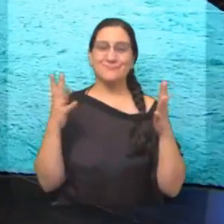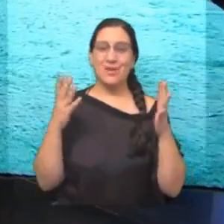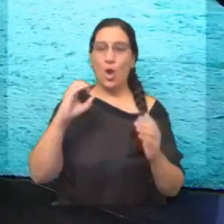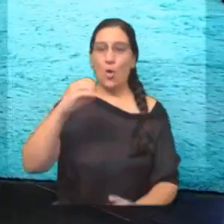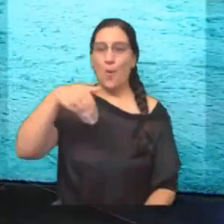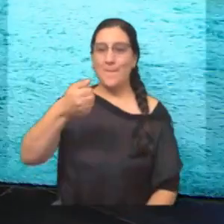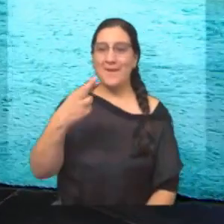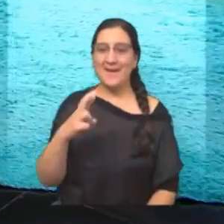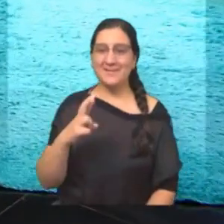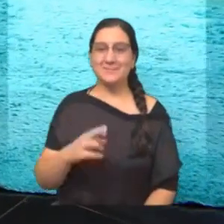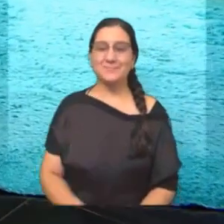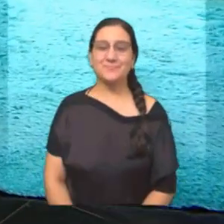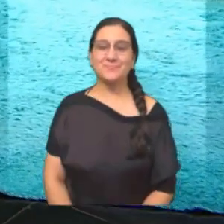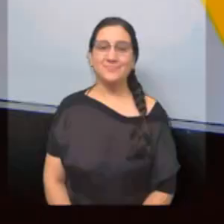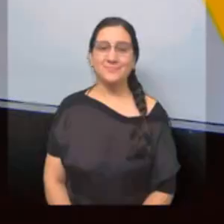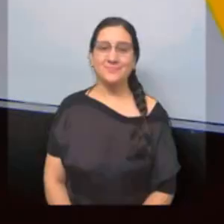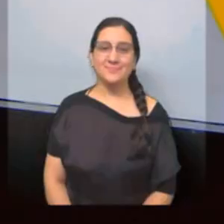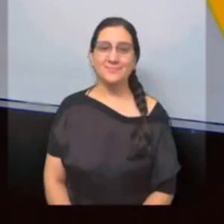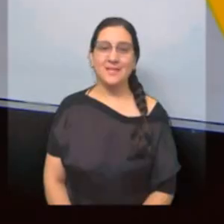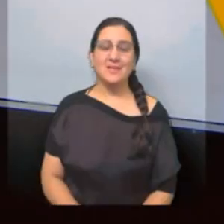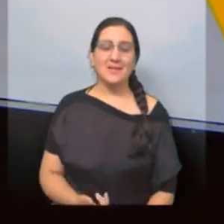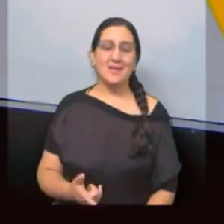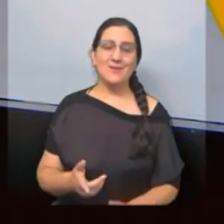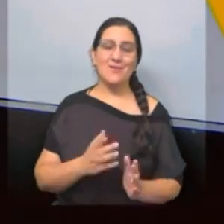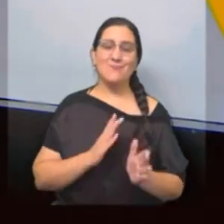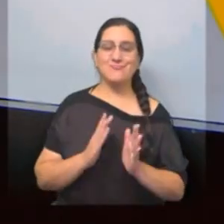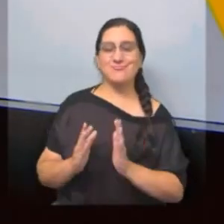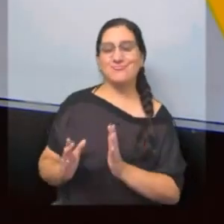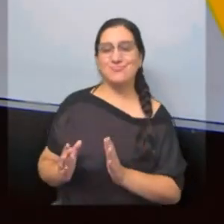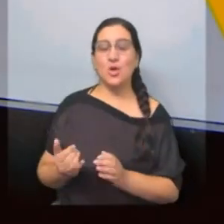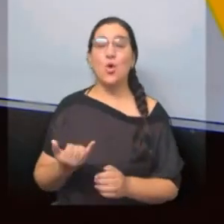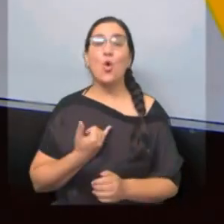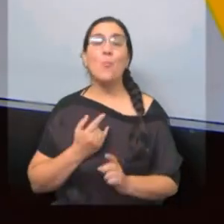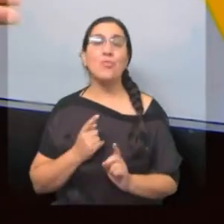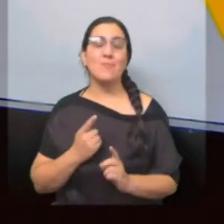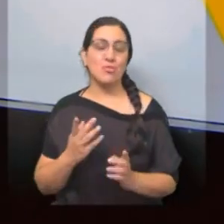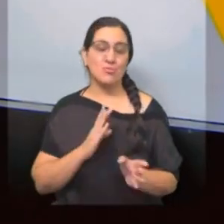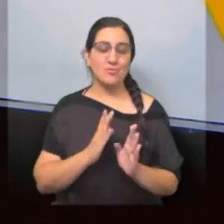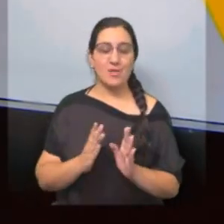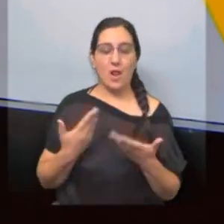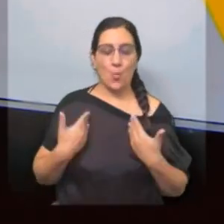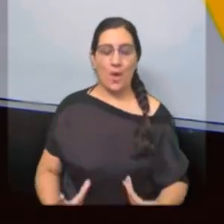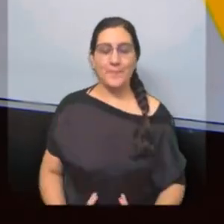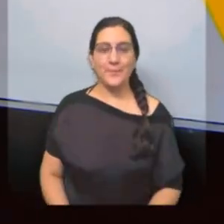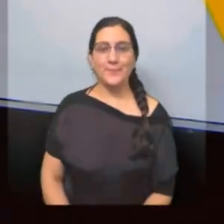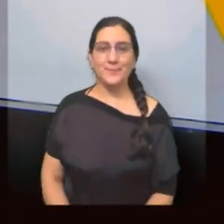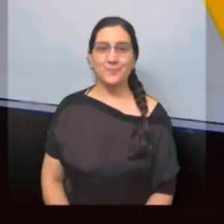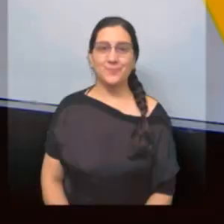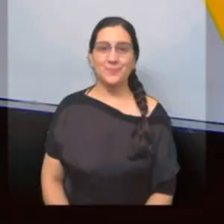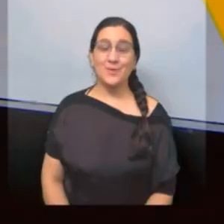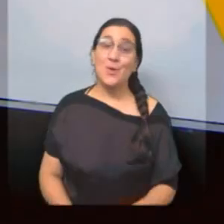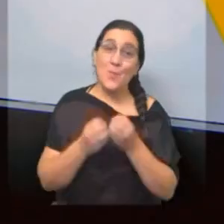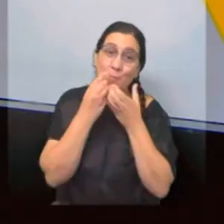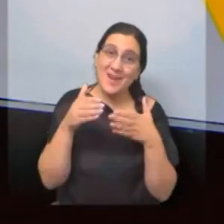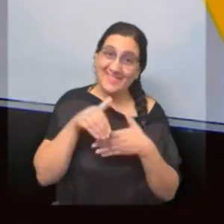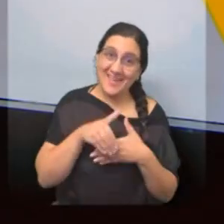¡Omar! El que nos sana de cómo tenemos que tratar a nuestro cuerpo, que es cosa que no hacemos bien. Bueno, buenas tardes. Buenas